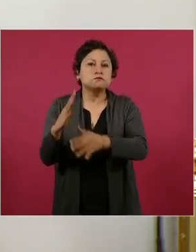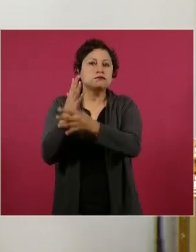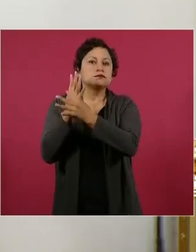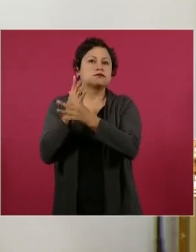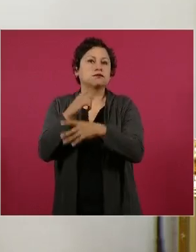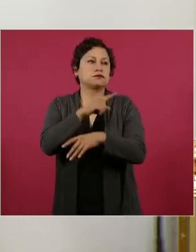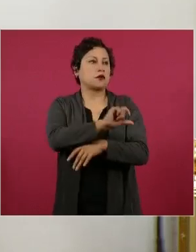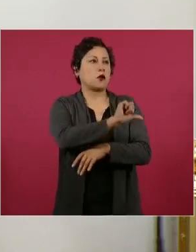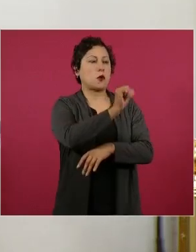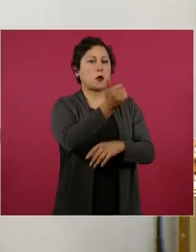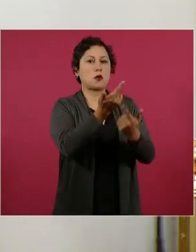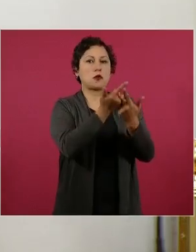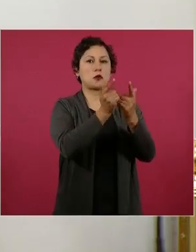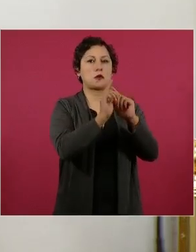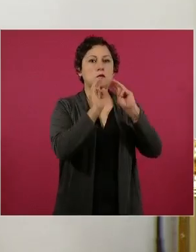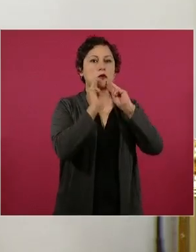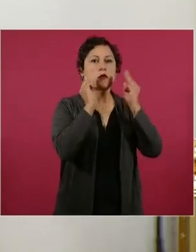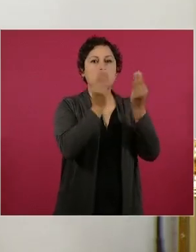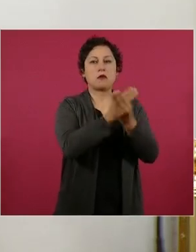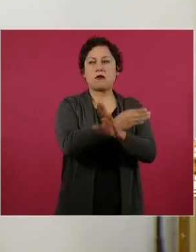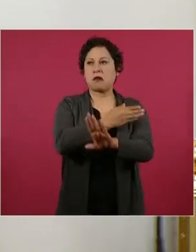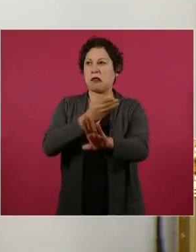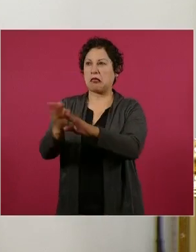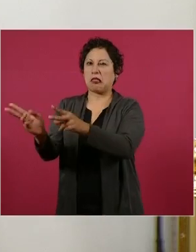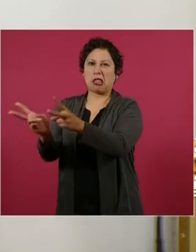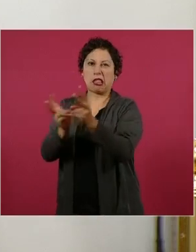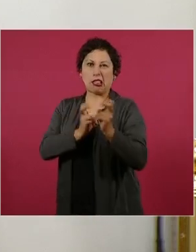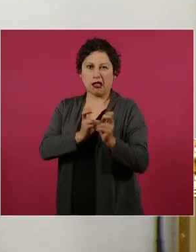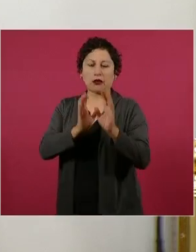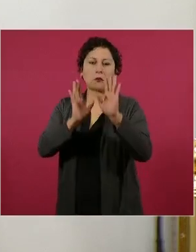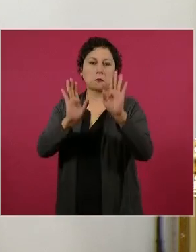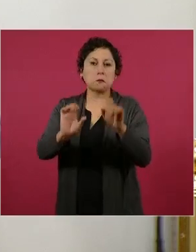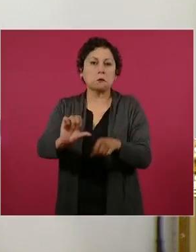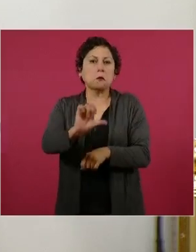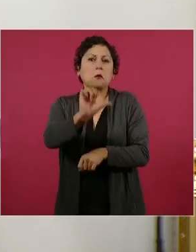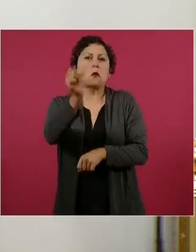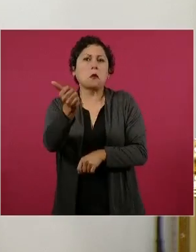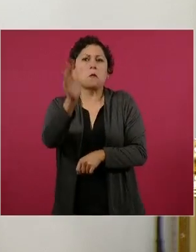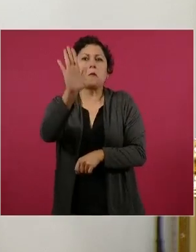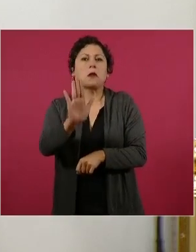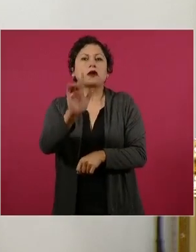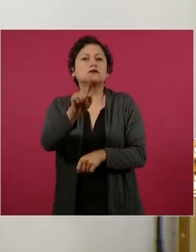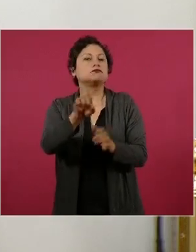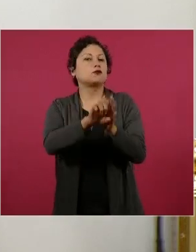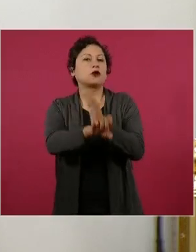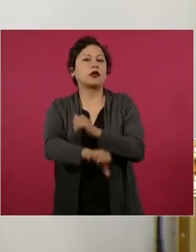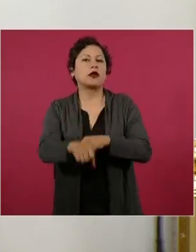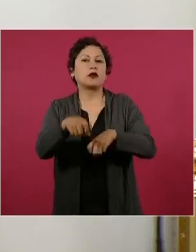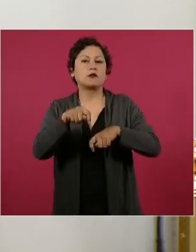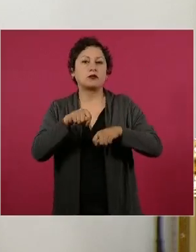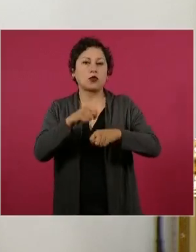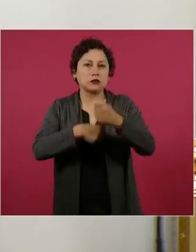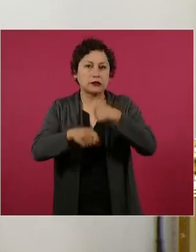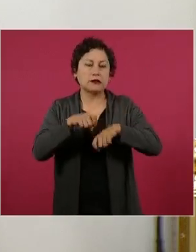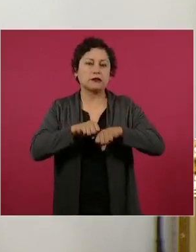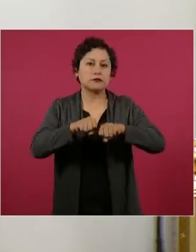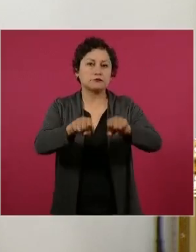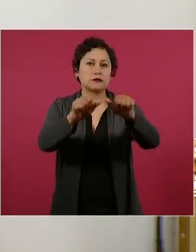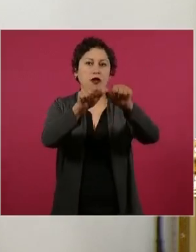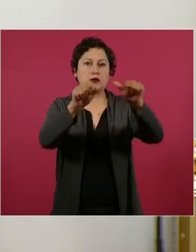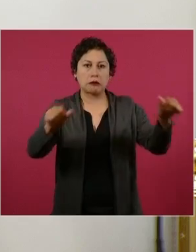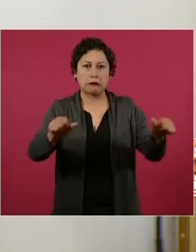o intento de extorsión o cobro de piso, también se habla que otras empresas como Bodega Aurrera, como otras minoristas, que así se le llama, también les